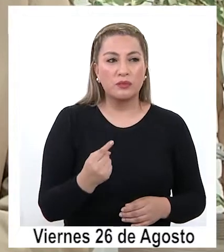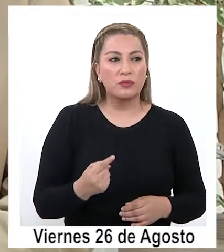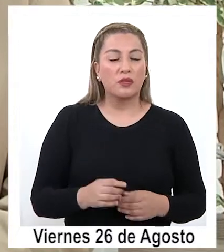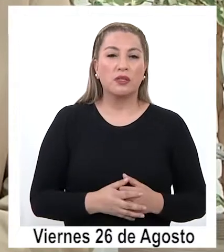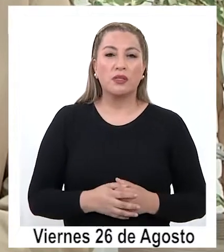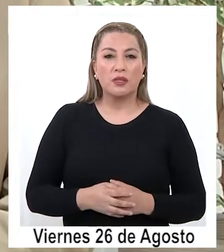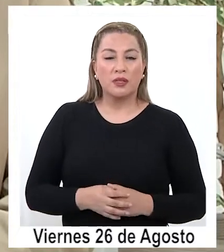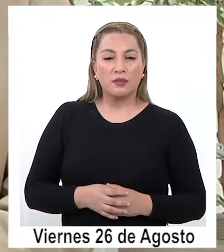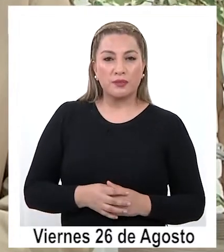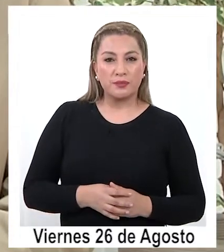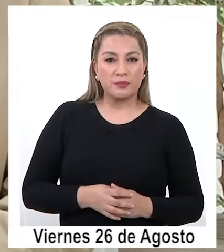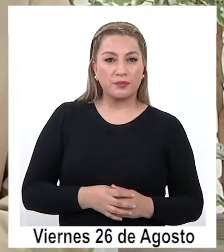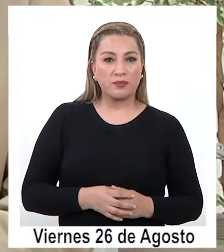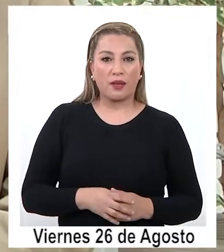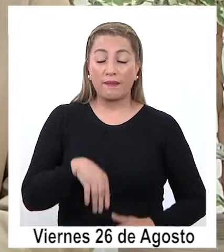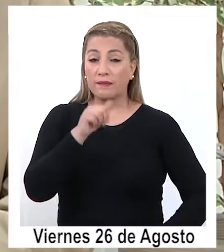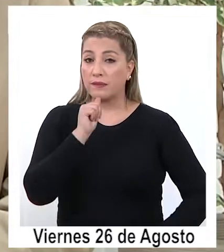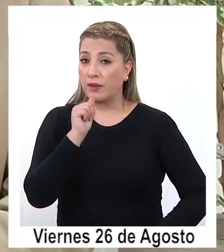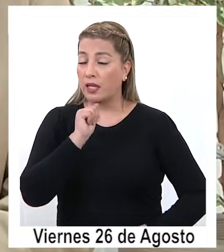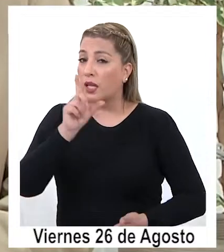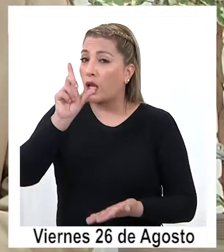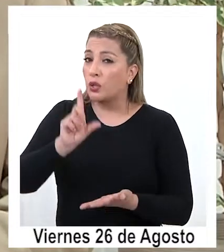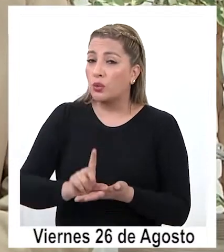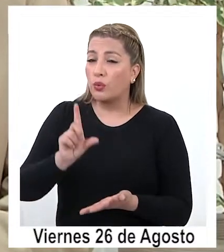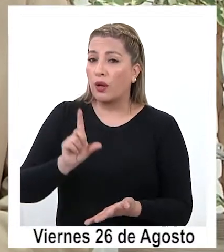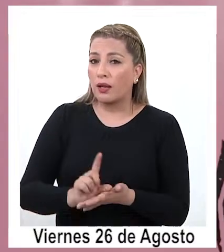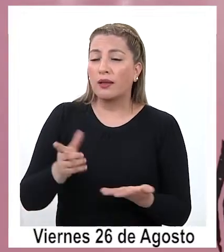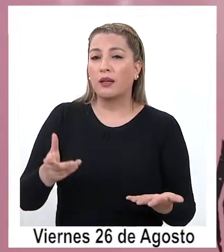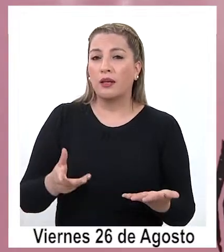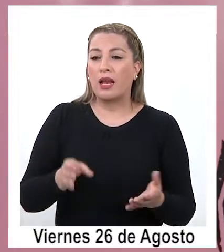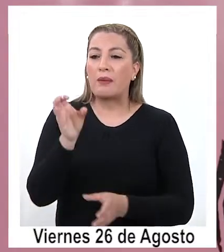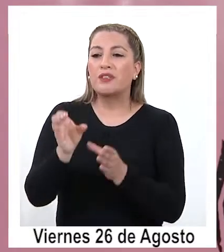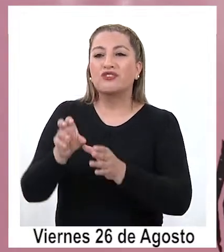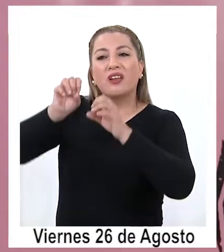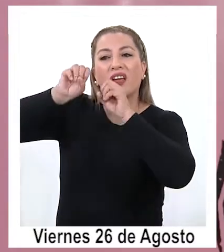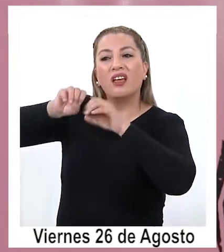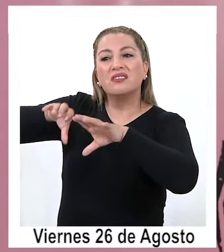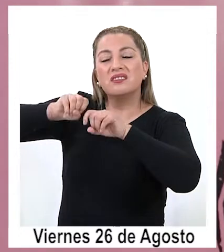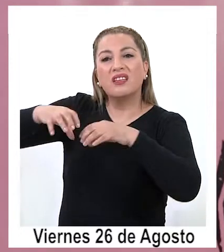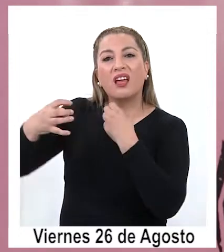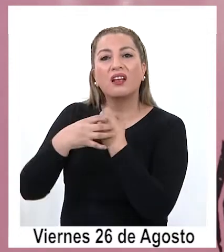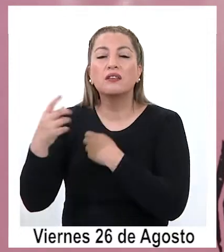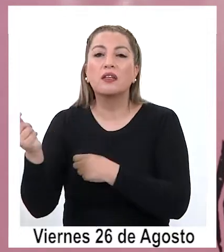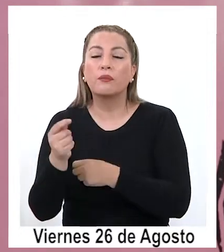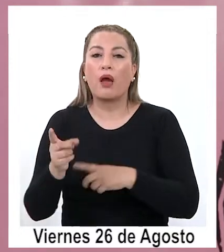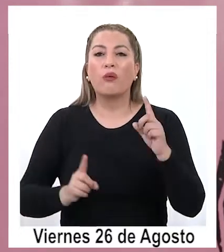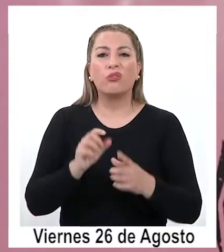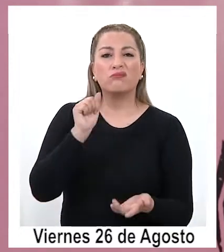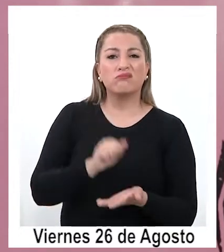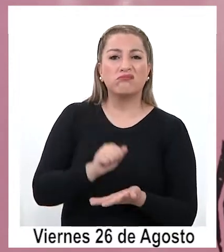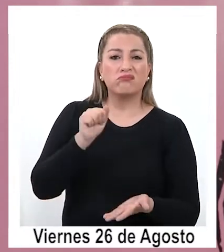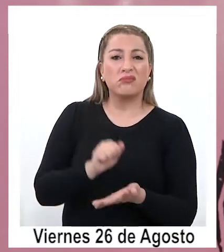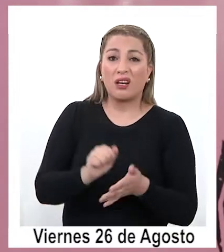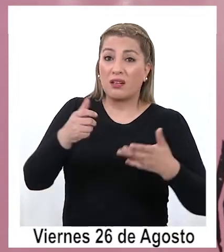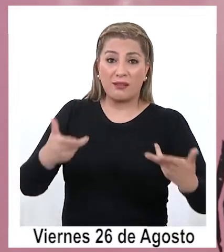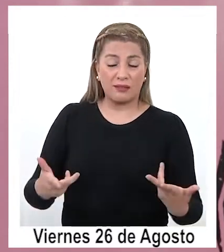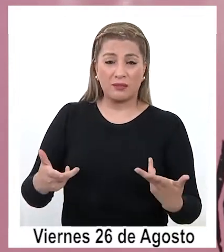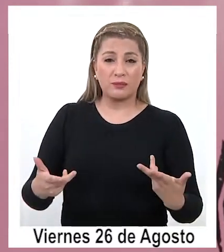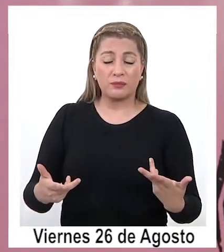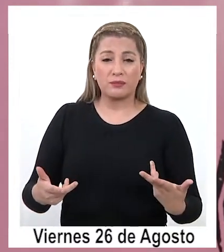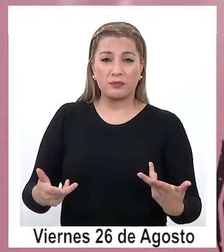la falta de espacios de cierta formación en una región como esta y se quejan mucho los artistas, cierto